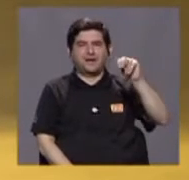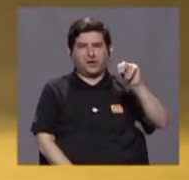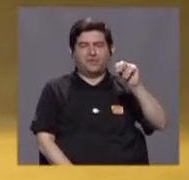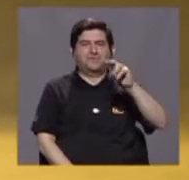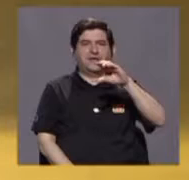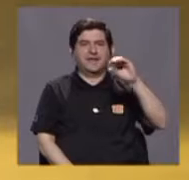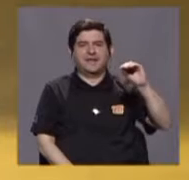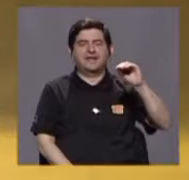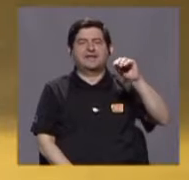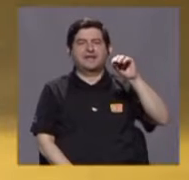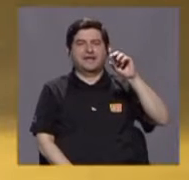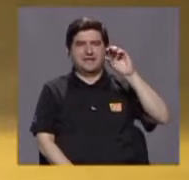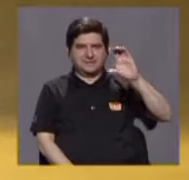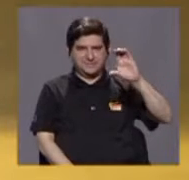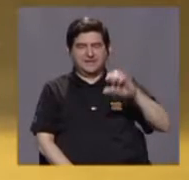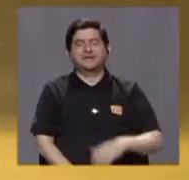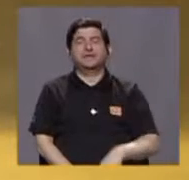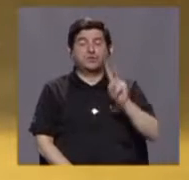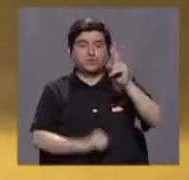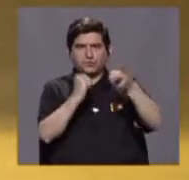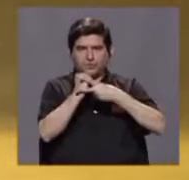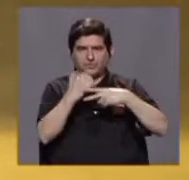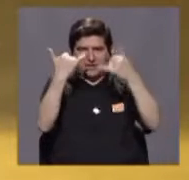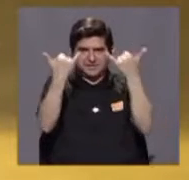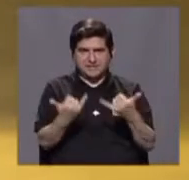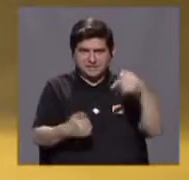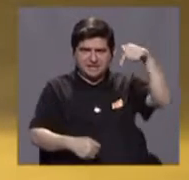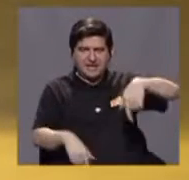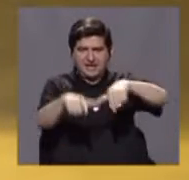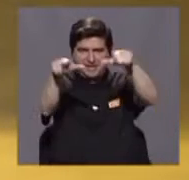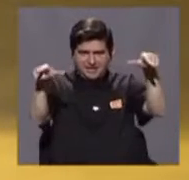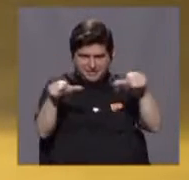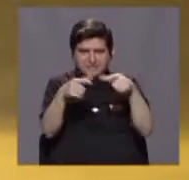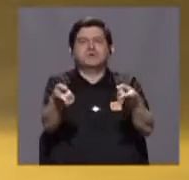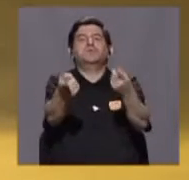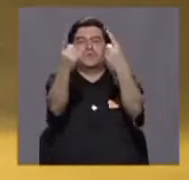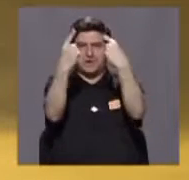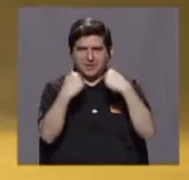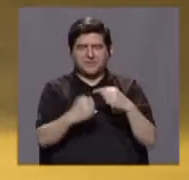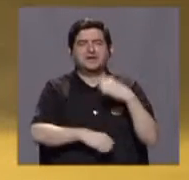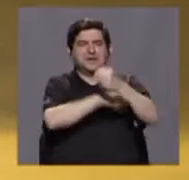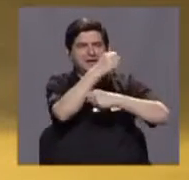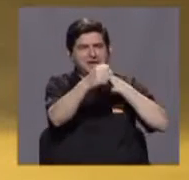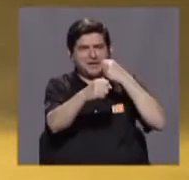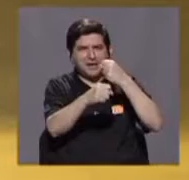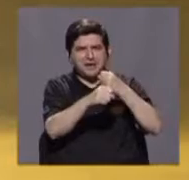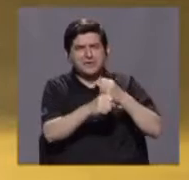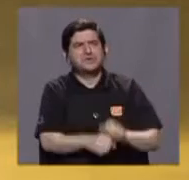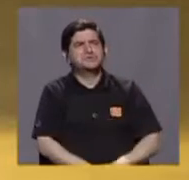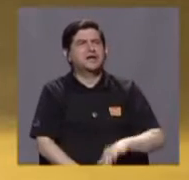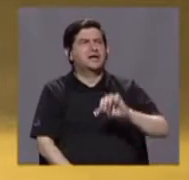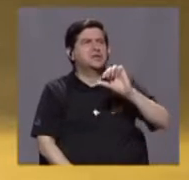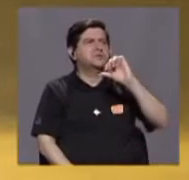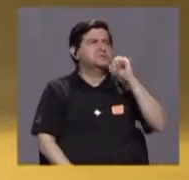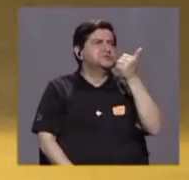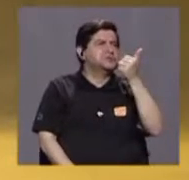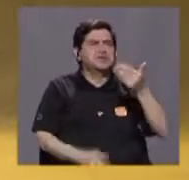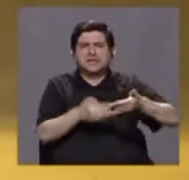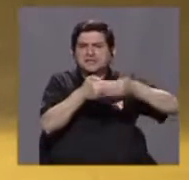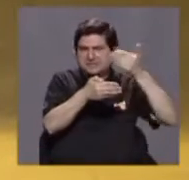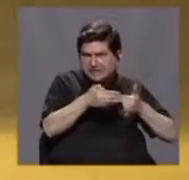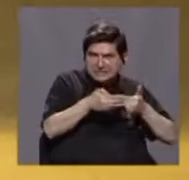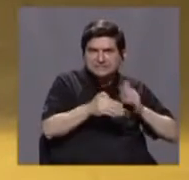quien estuvo un par de veces en este estudio en la década pasada o algo así,